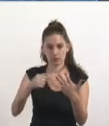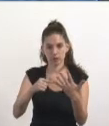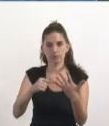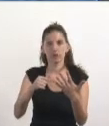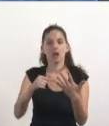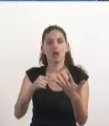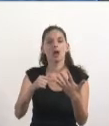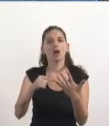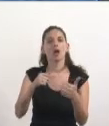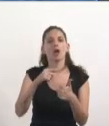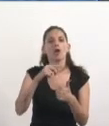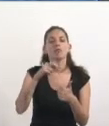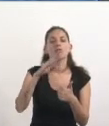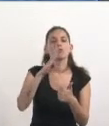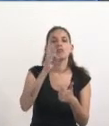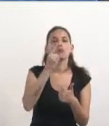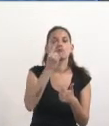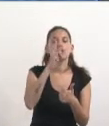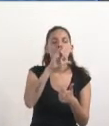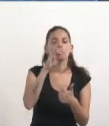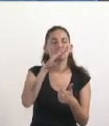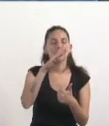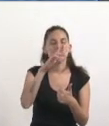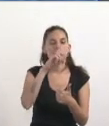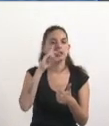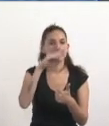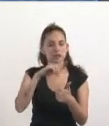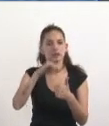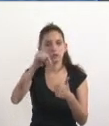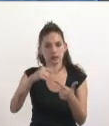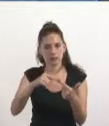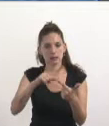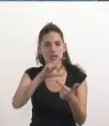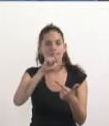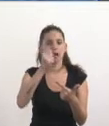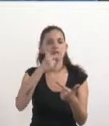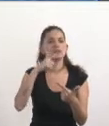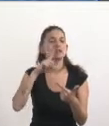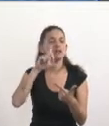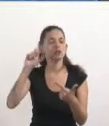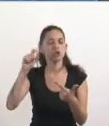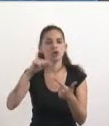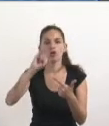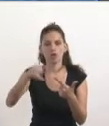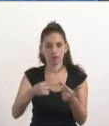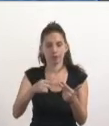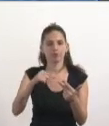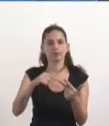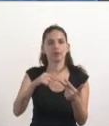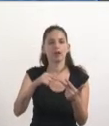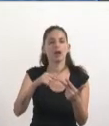afirmativo burridge negativo caserío afirmativo castillo negativo catálfamo